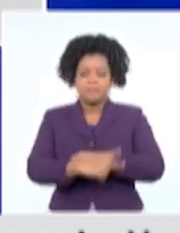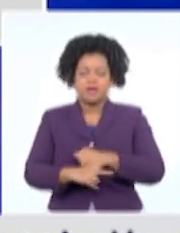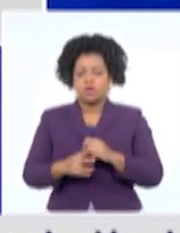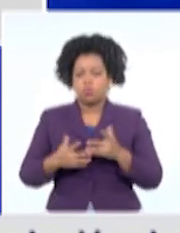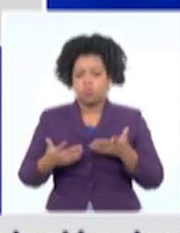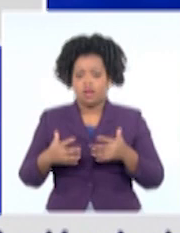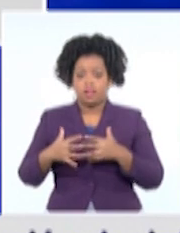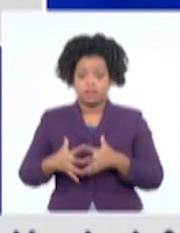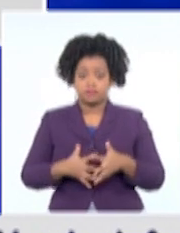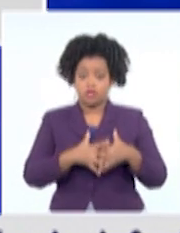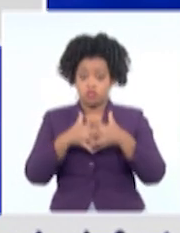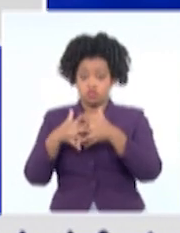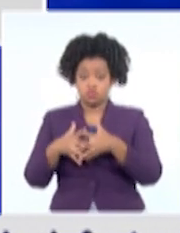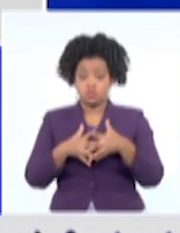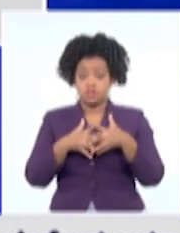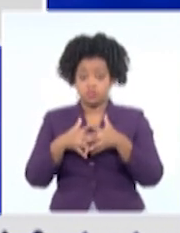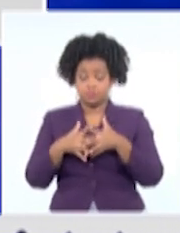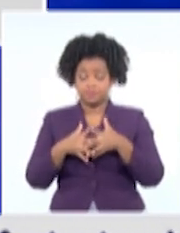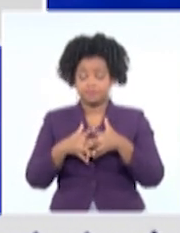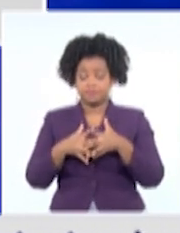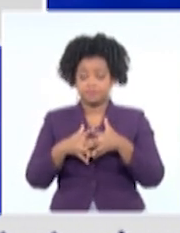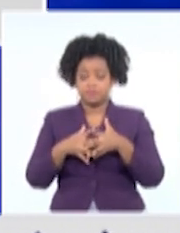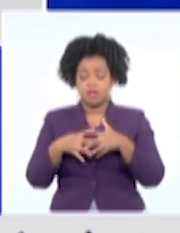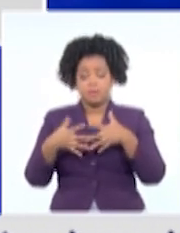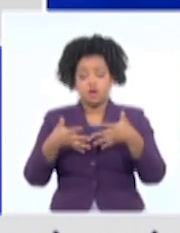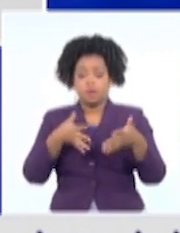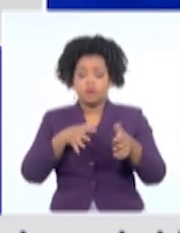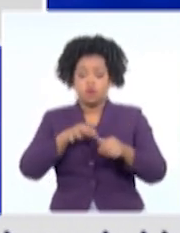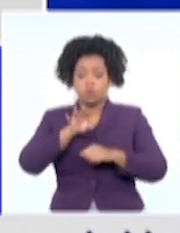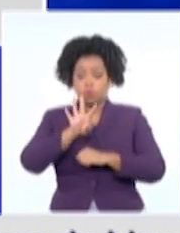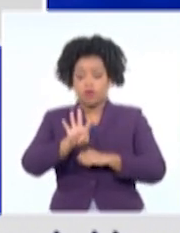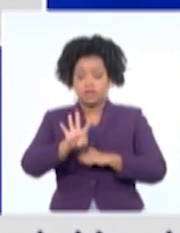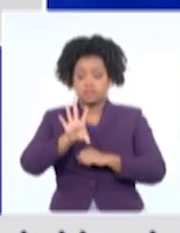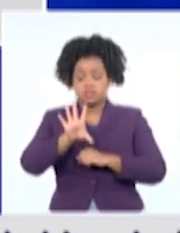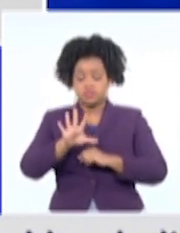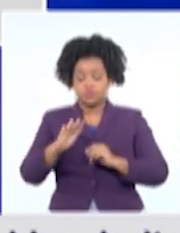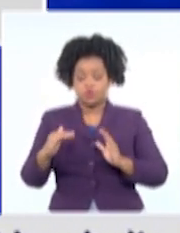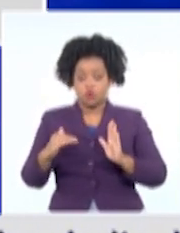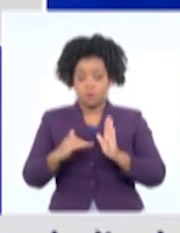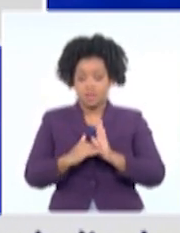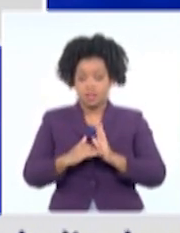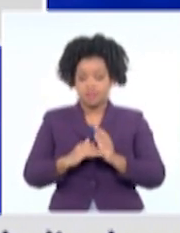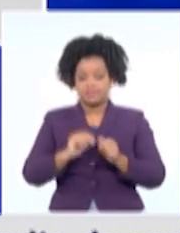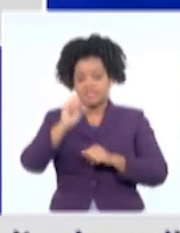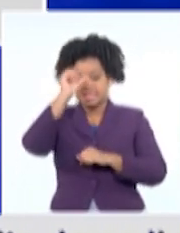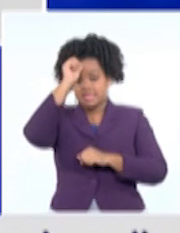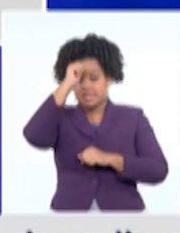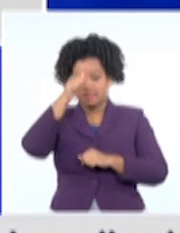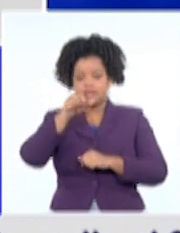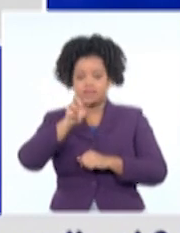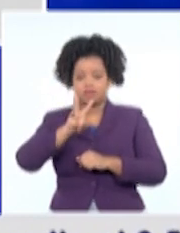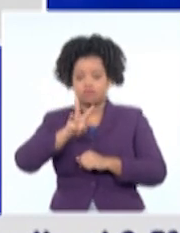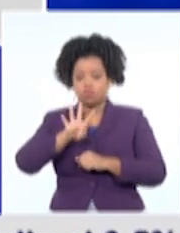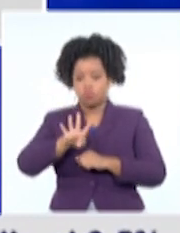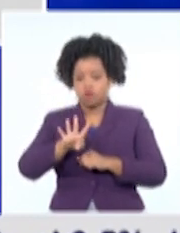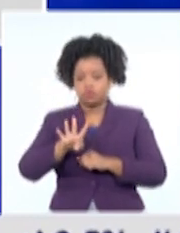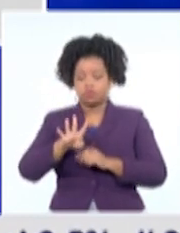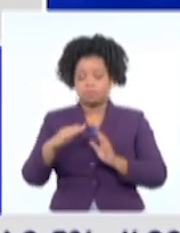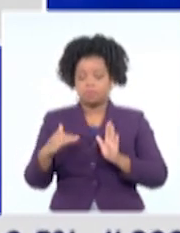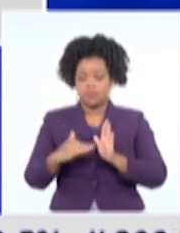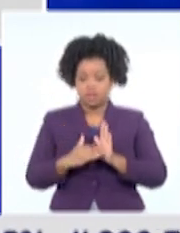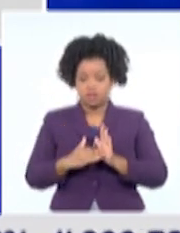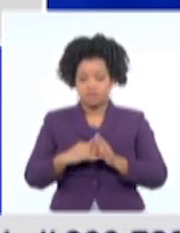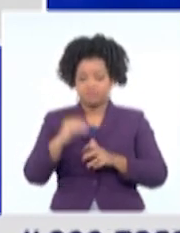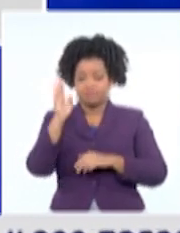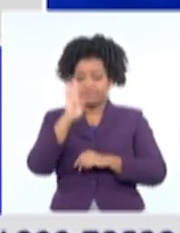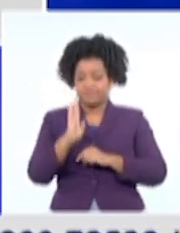Estados Unidos de Norteamérica con más de 45.000, la India más de 34.000, Brasil,